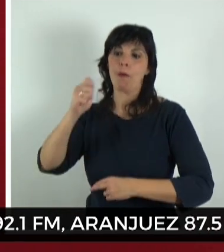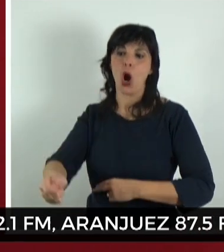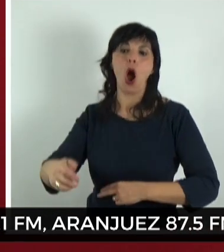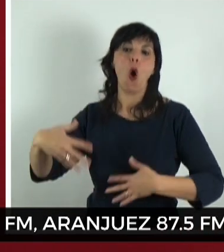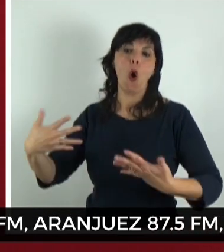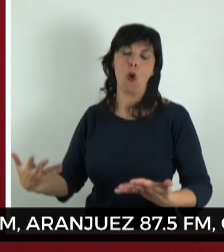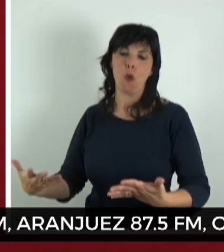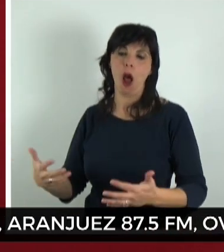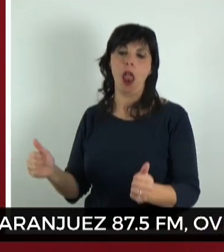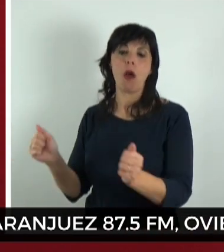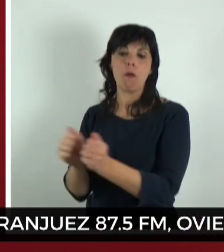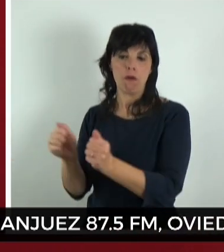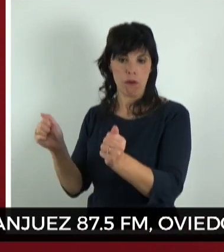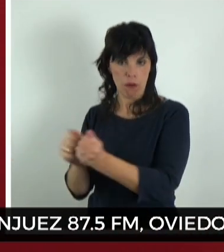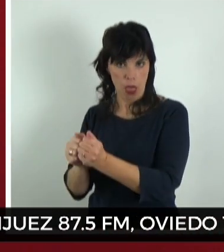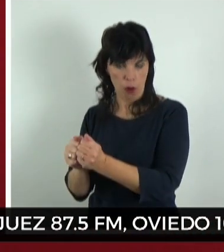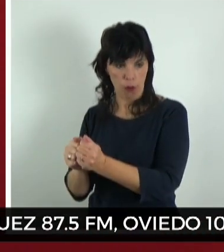parece que le cambia el nombre.